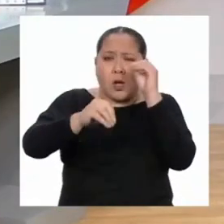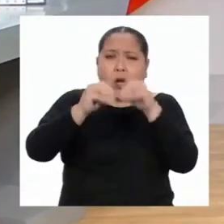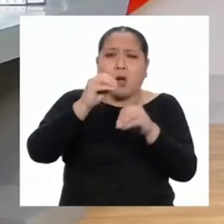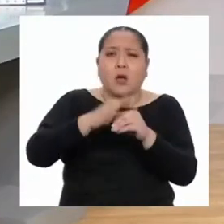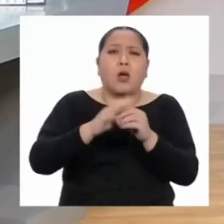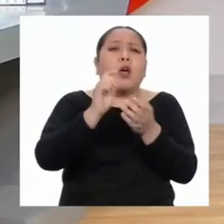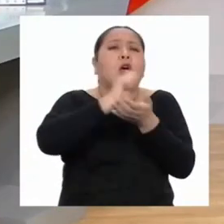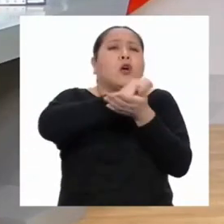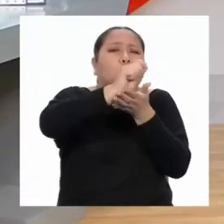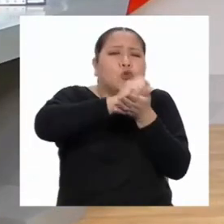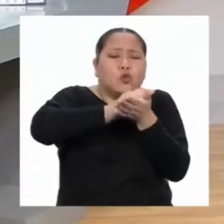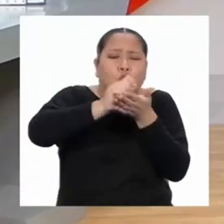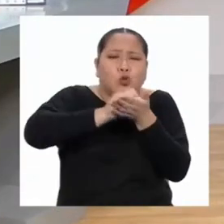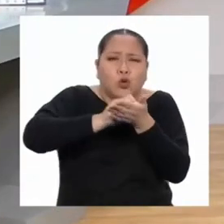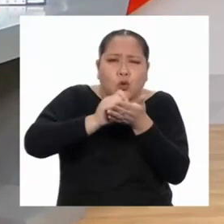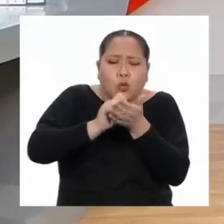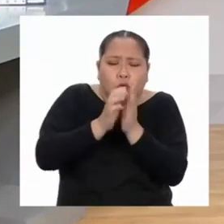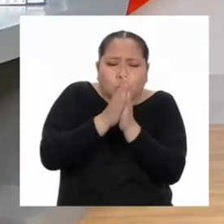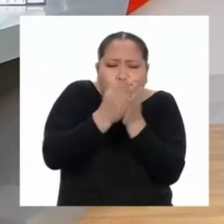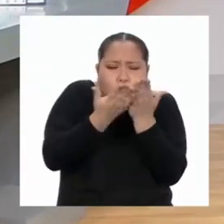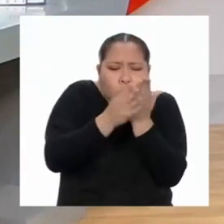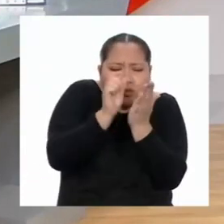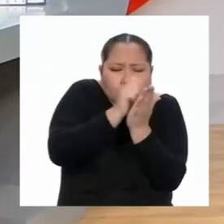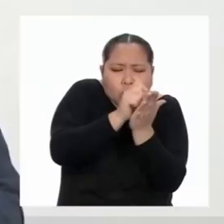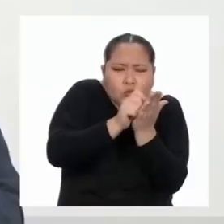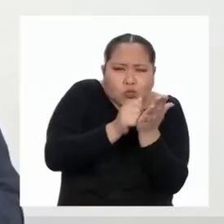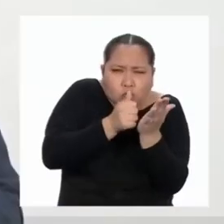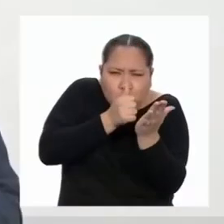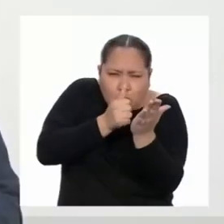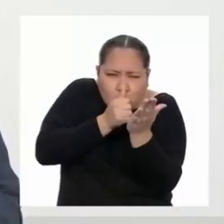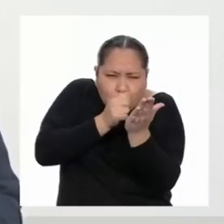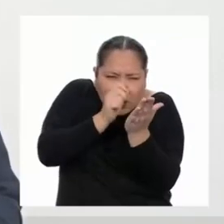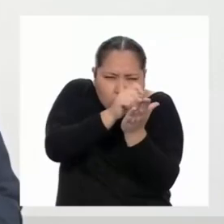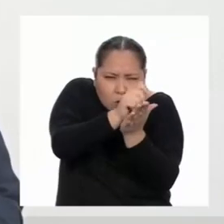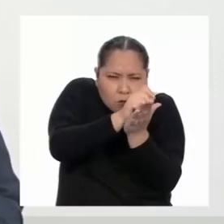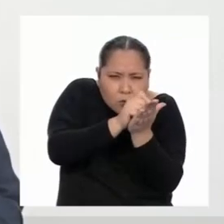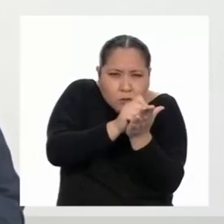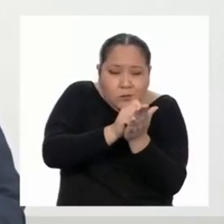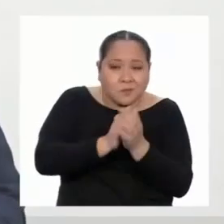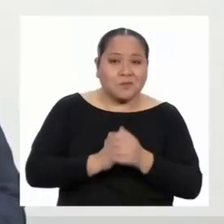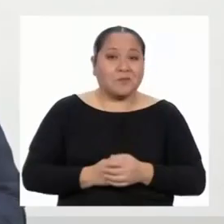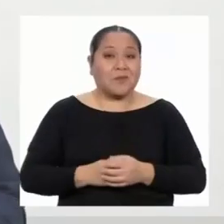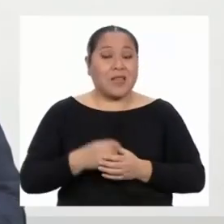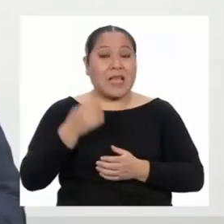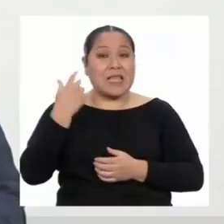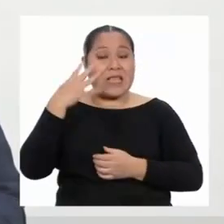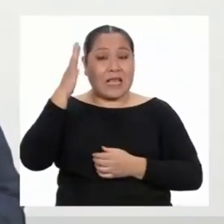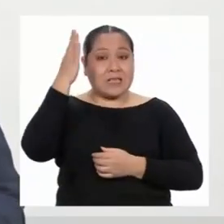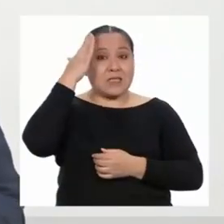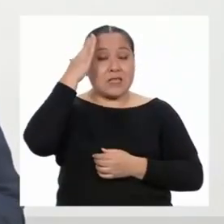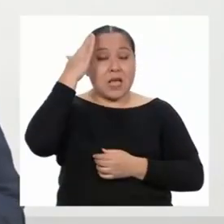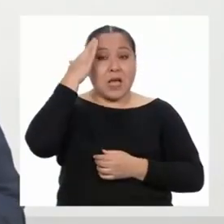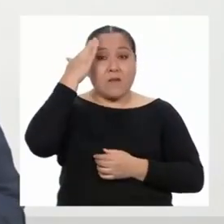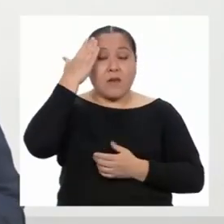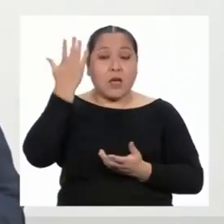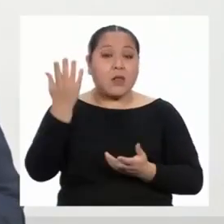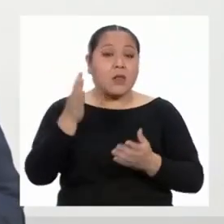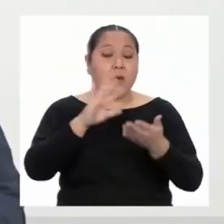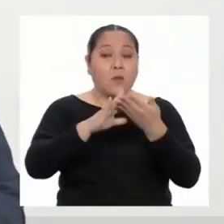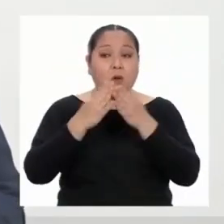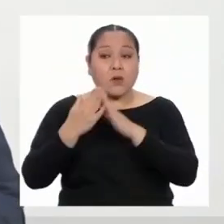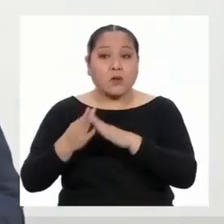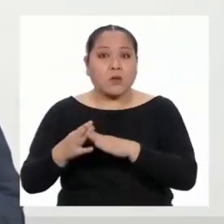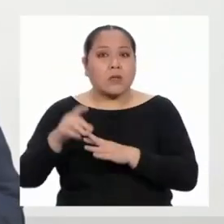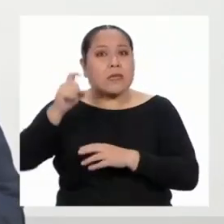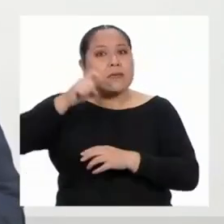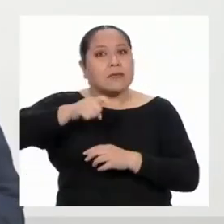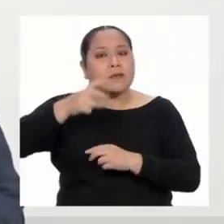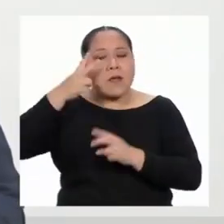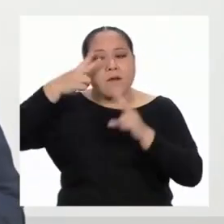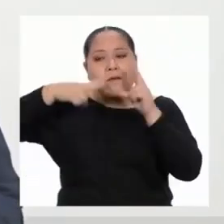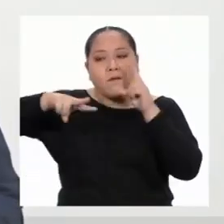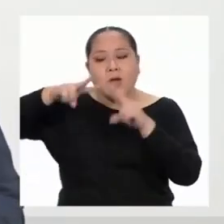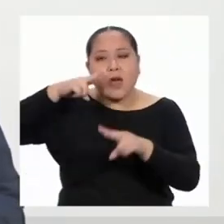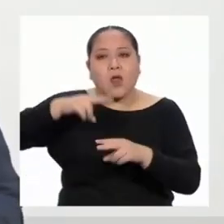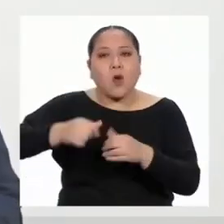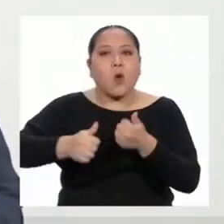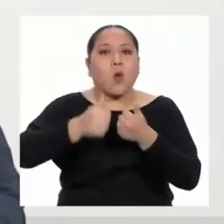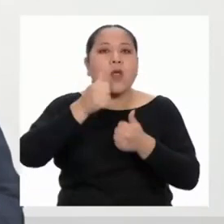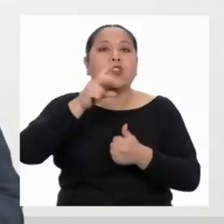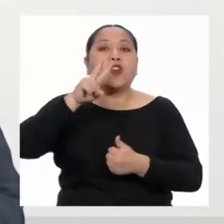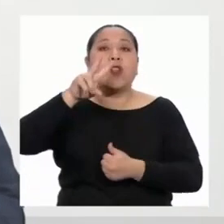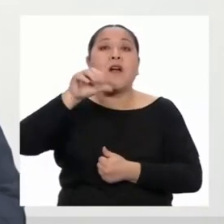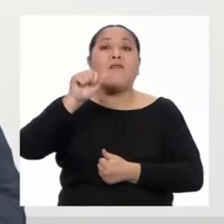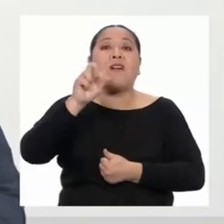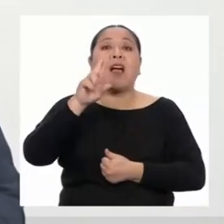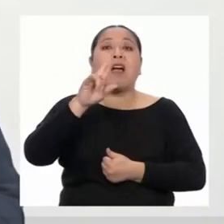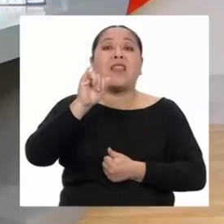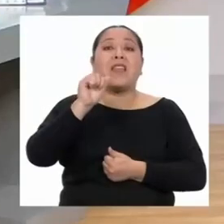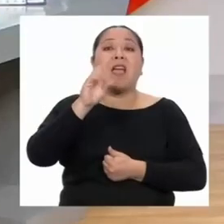escríbanla en su libreta secreta de apuntes. Ya definida la población, debemos identificar la o las variables